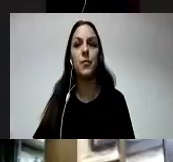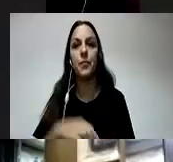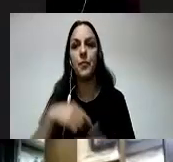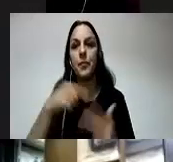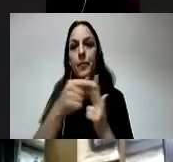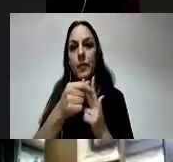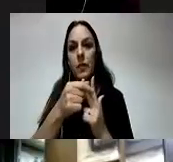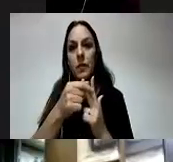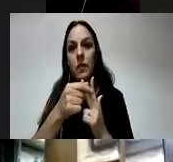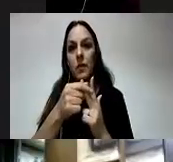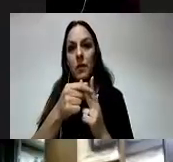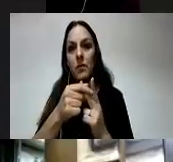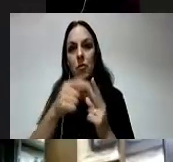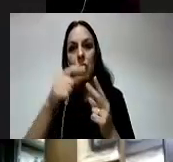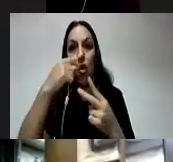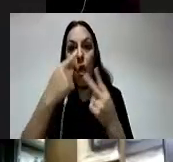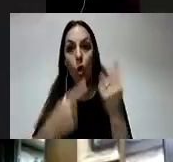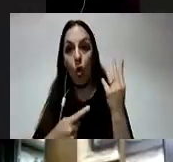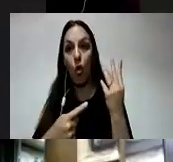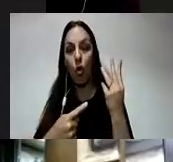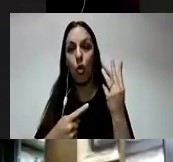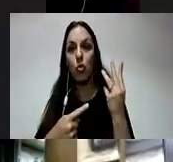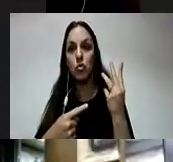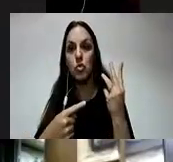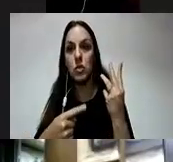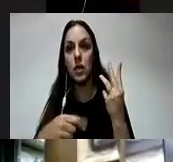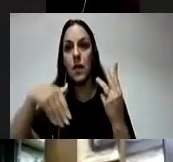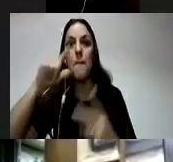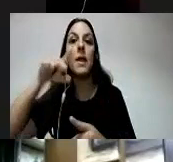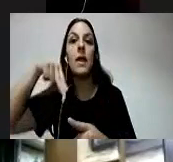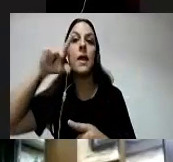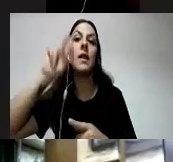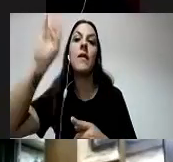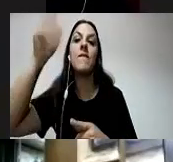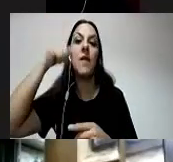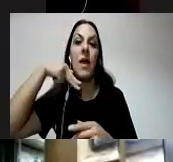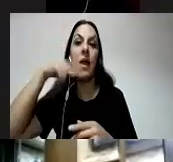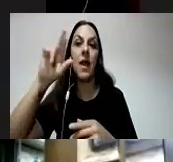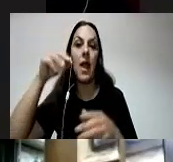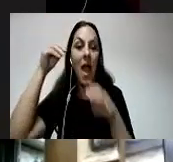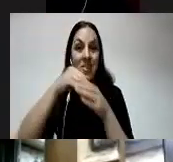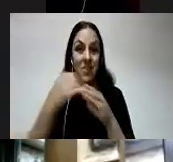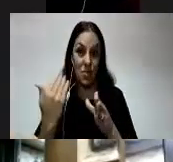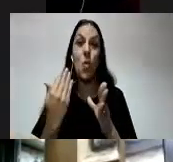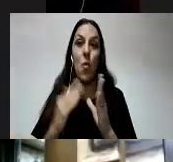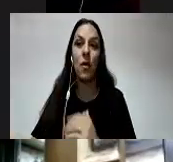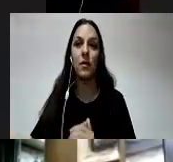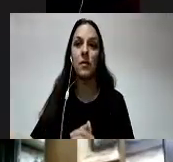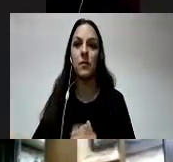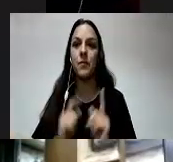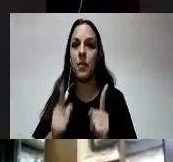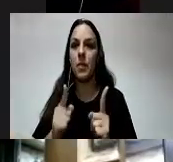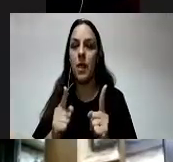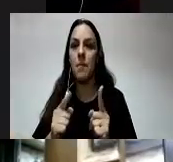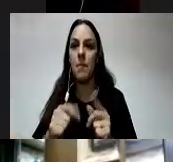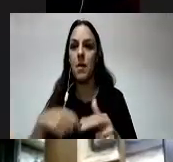el autoservicio de bebidas denominados minibar. Y dentro del servicio semicama.